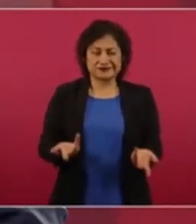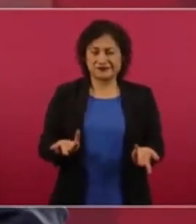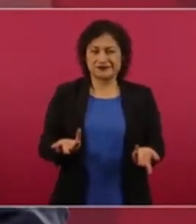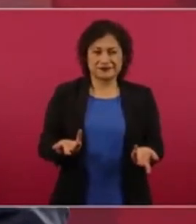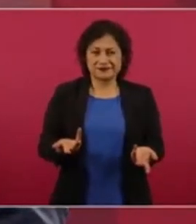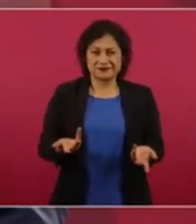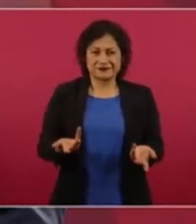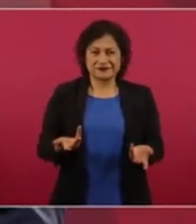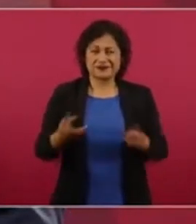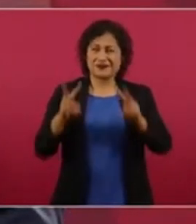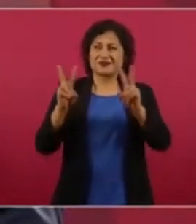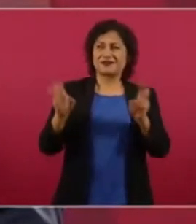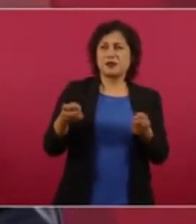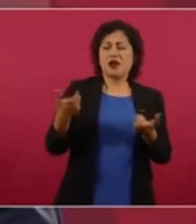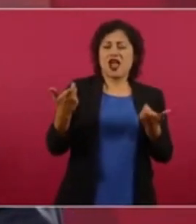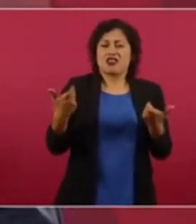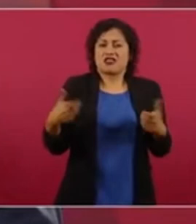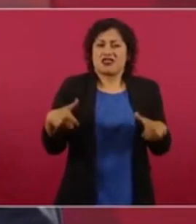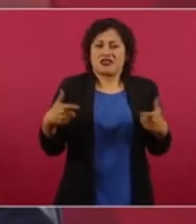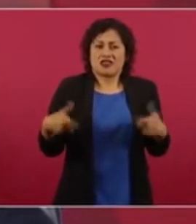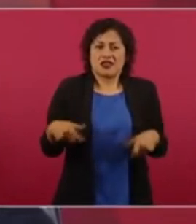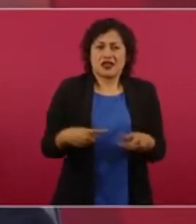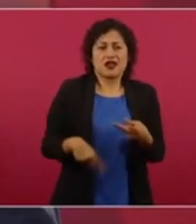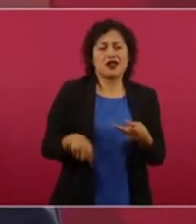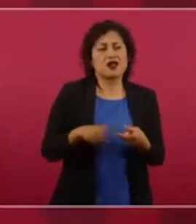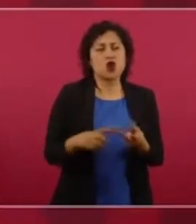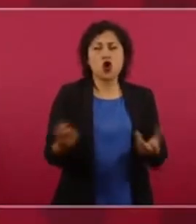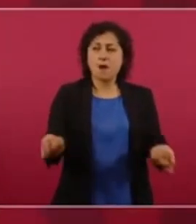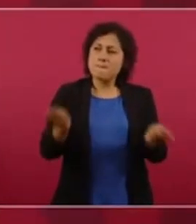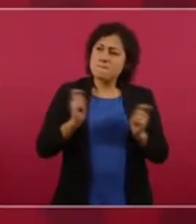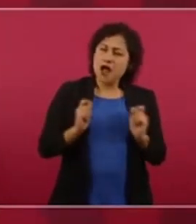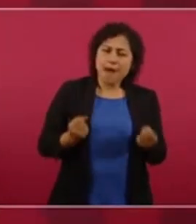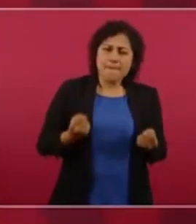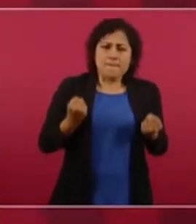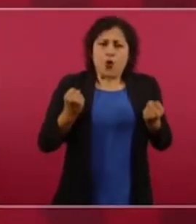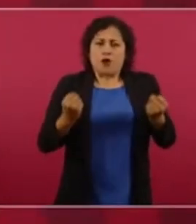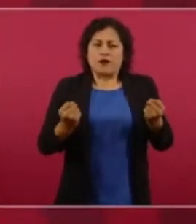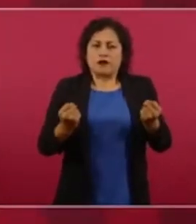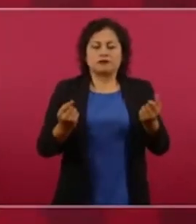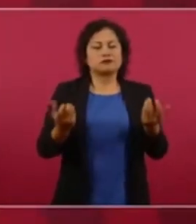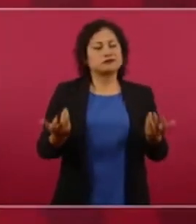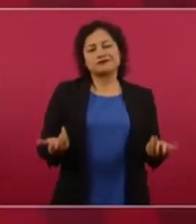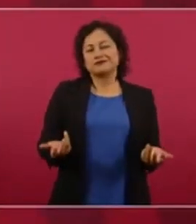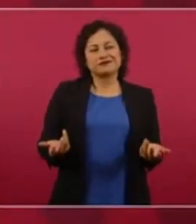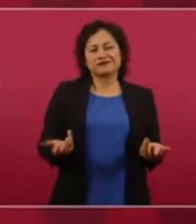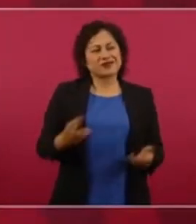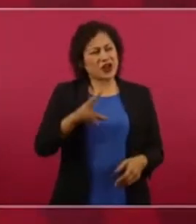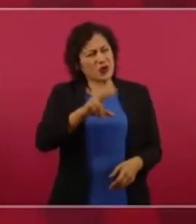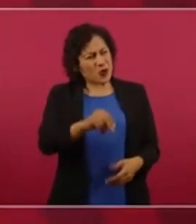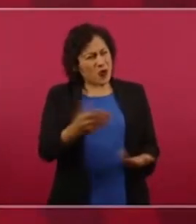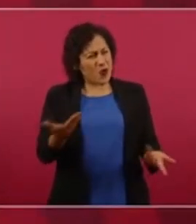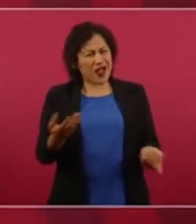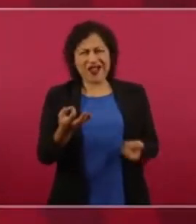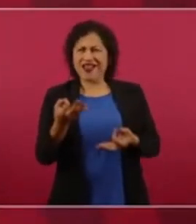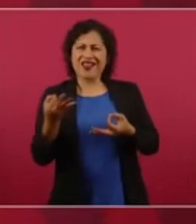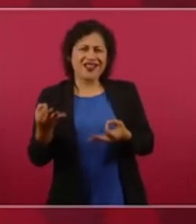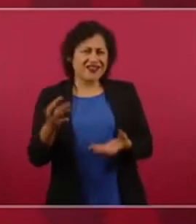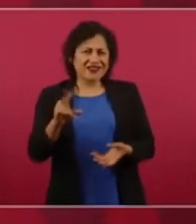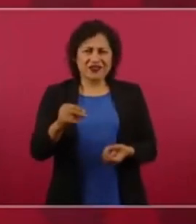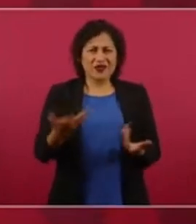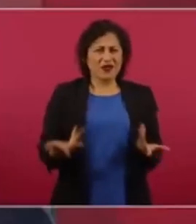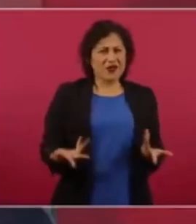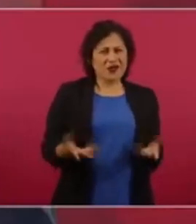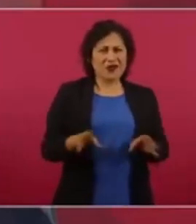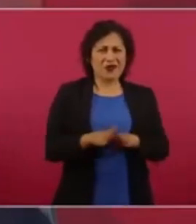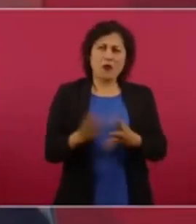el dinero, que no les domine el poder, no tengan tanto apego ni al dinero ni al